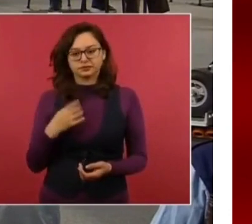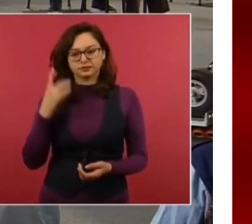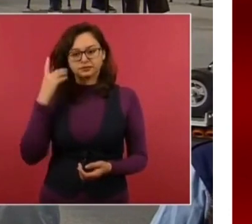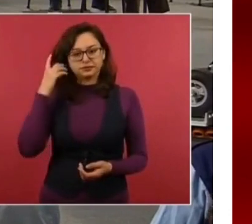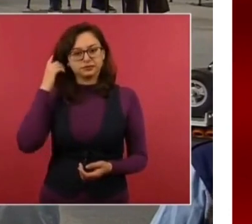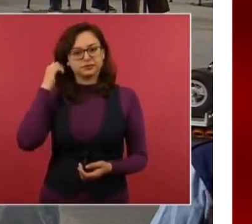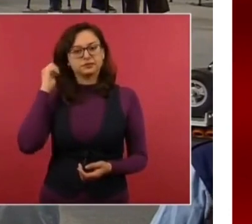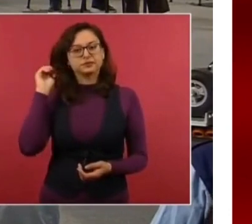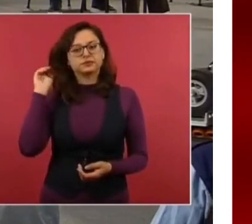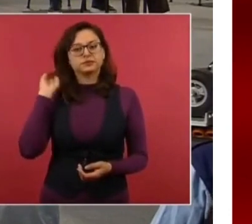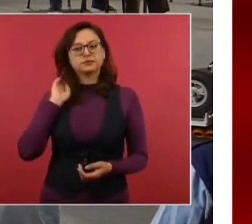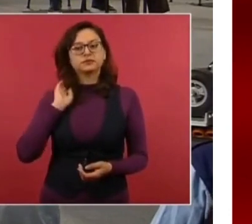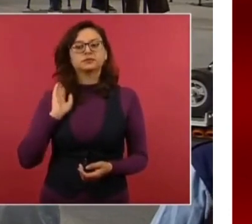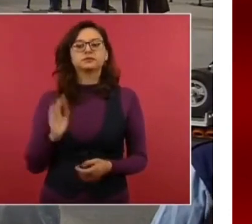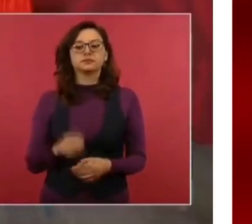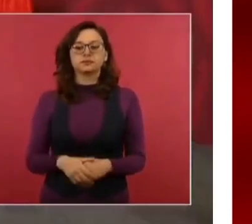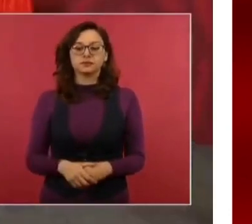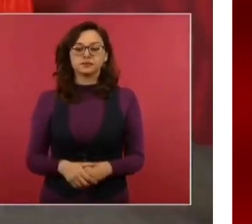texas